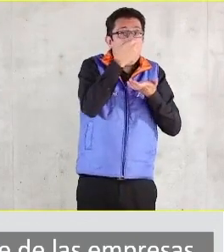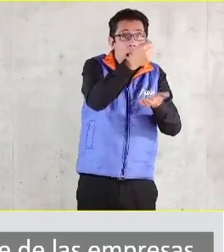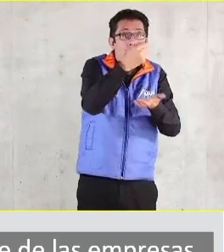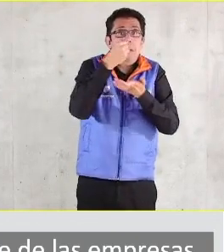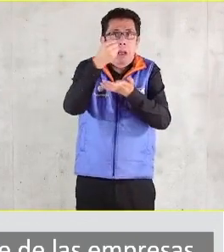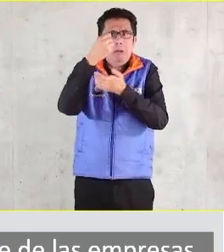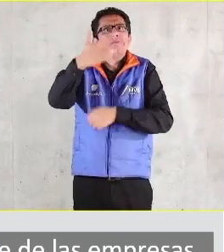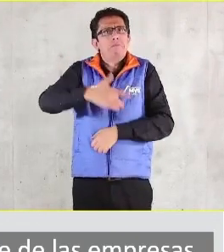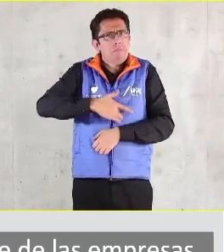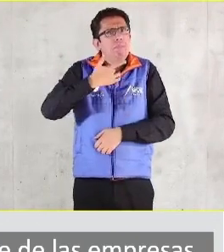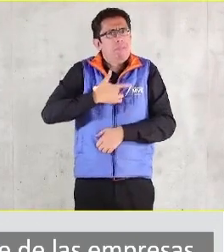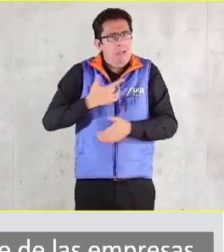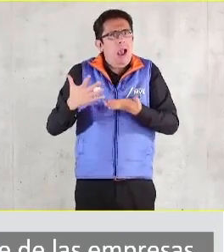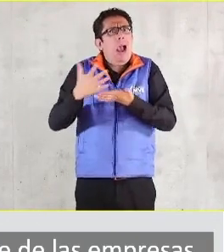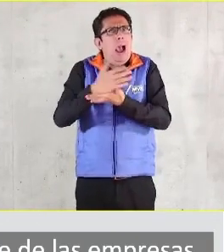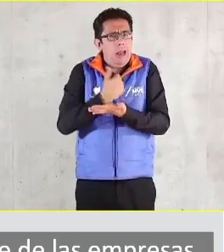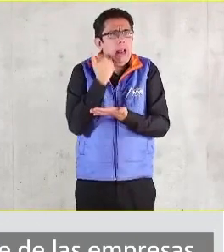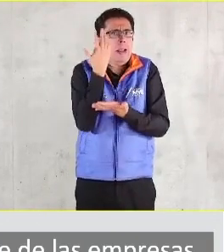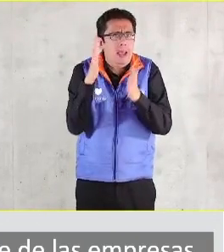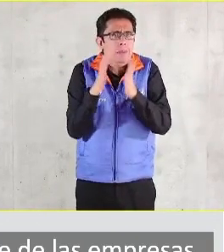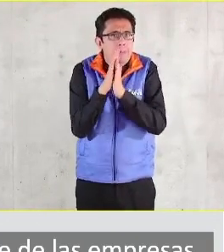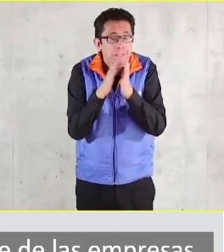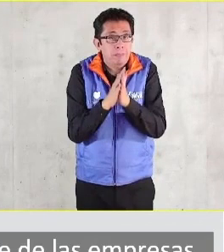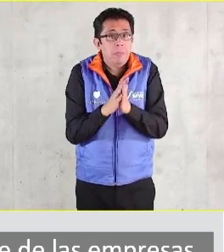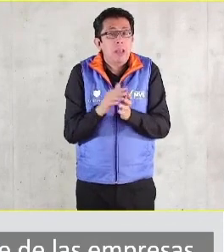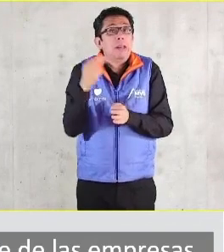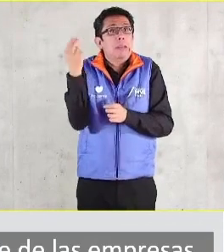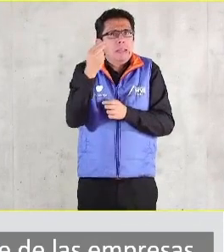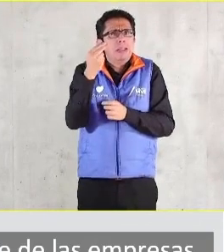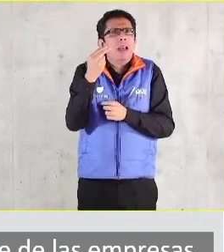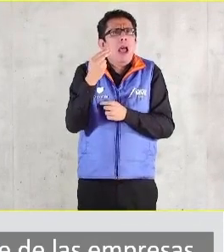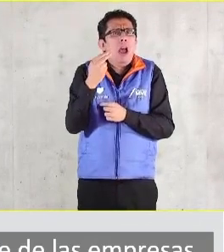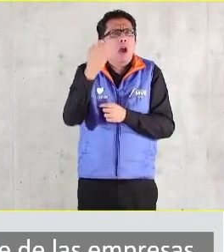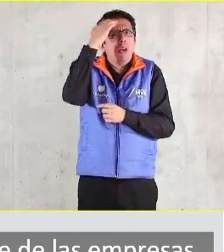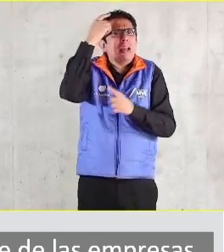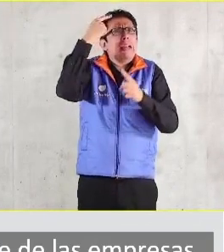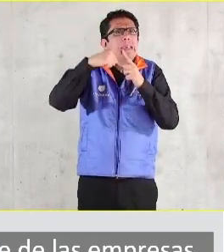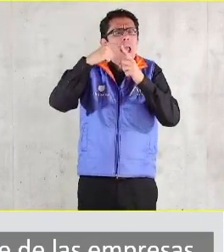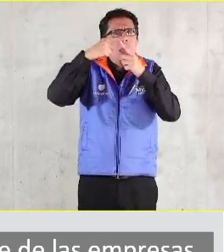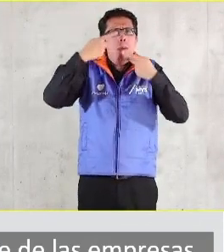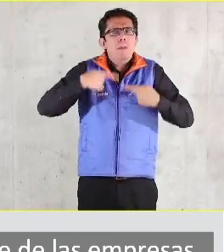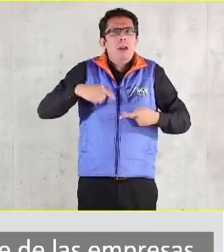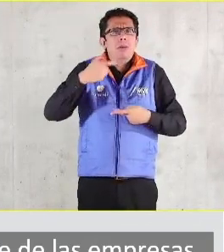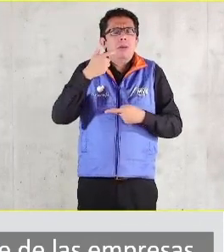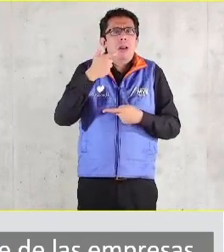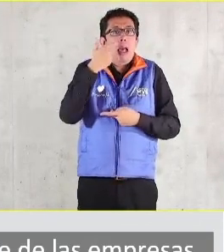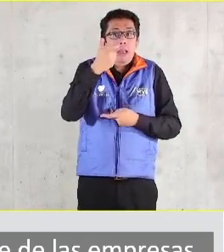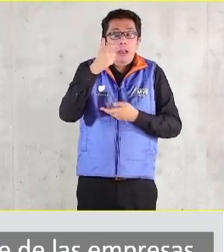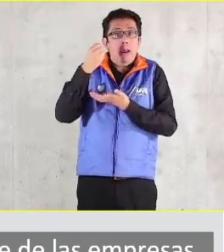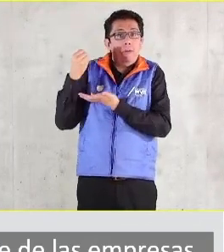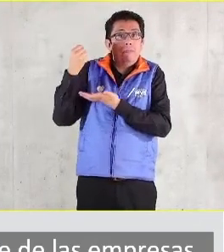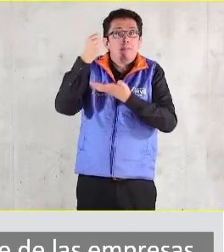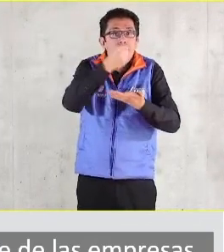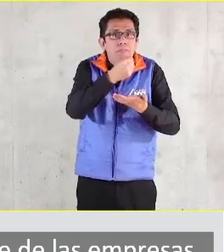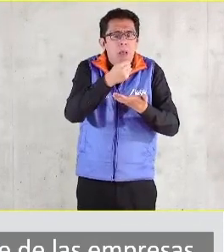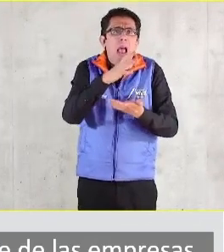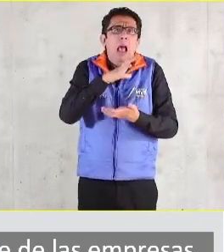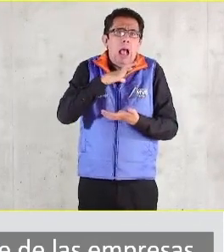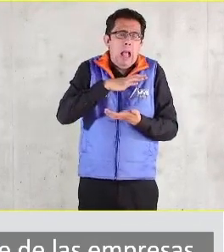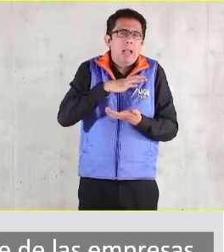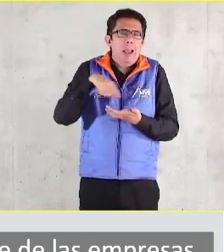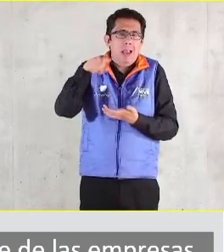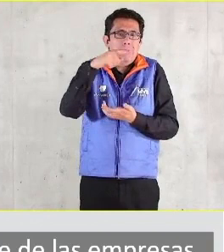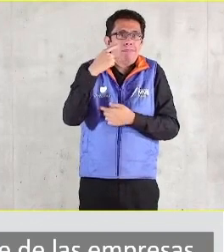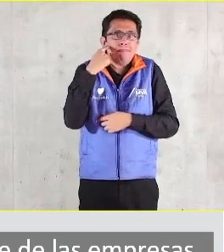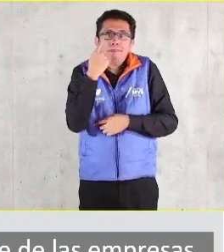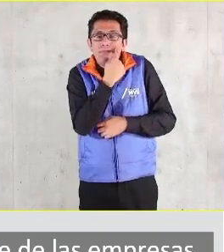más animados a eso. También tenemos que conocer a los donantes. Los donantes tienen diferentes preferencias para invertir y tenemos que